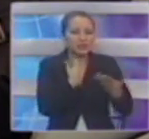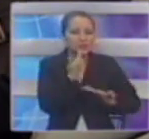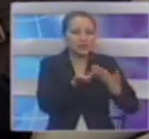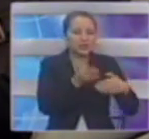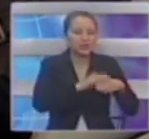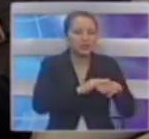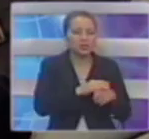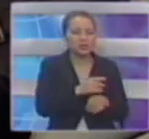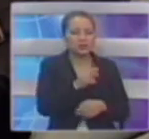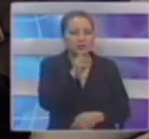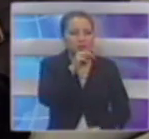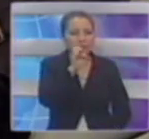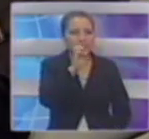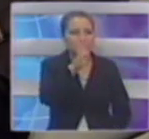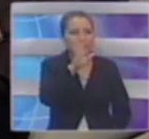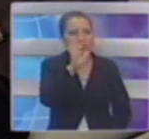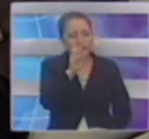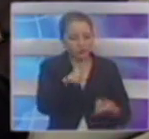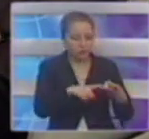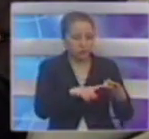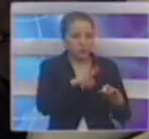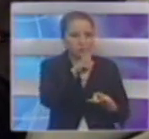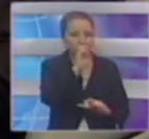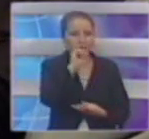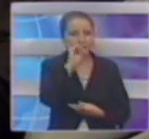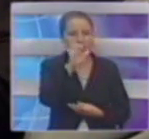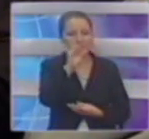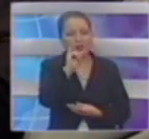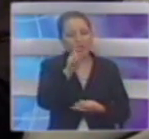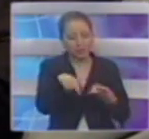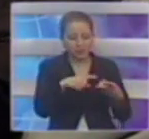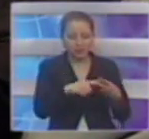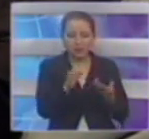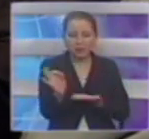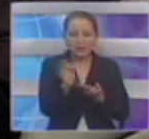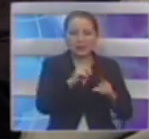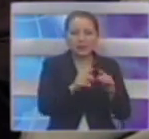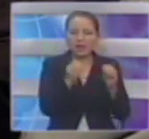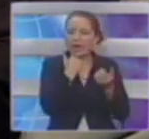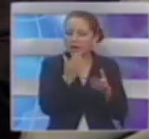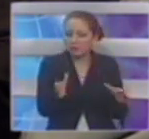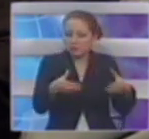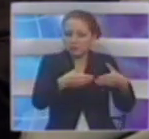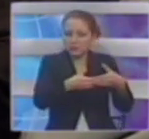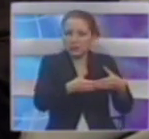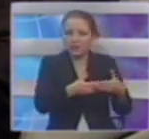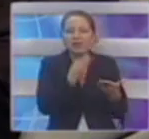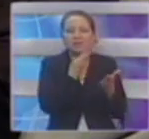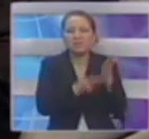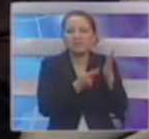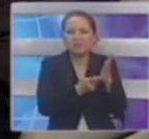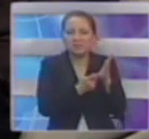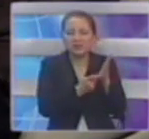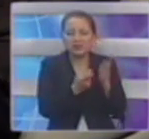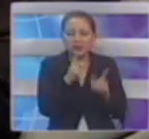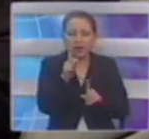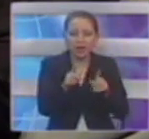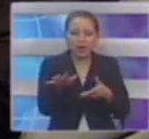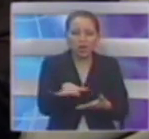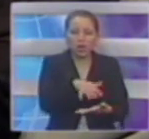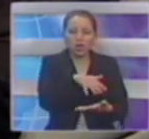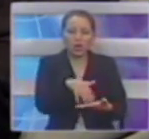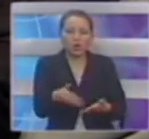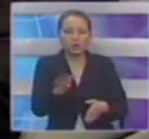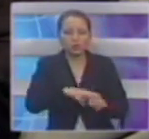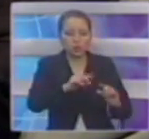Es Jaime Nebot, es Cintia Viteri, los precandidatos en este momento. Va a haber una alianza. ¿Qué pasa? Parece que la incertidumbre reina